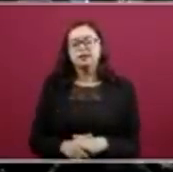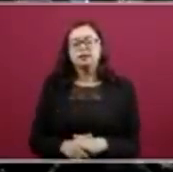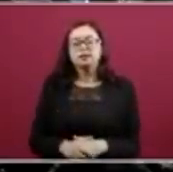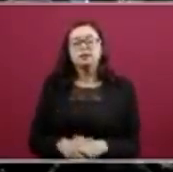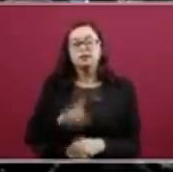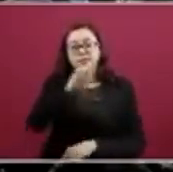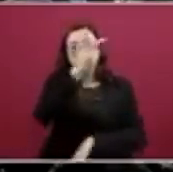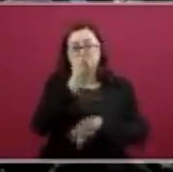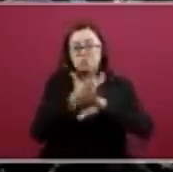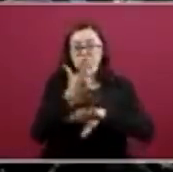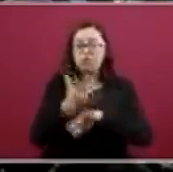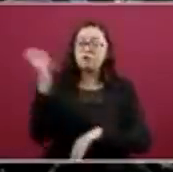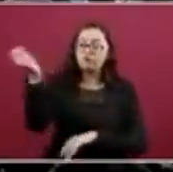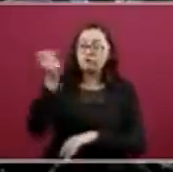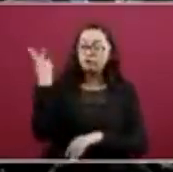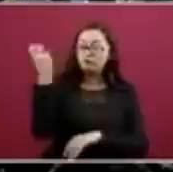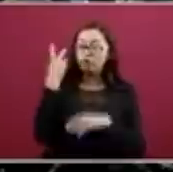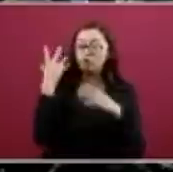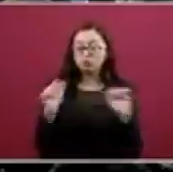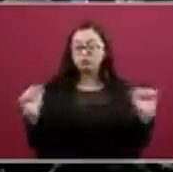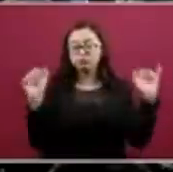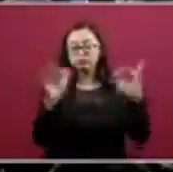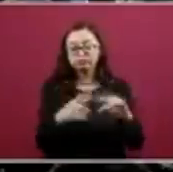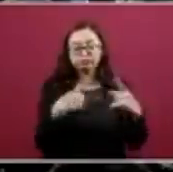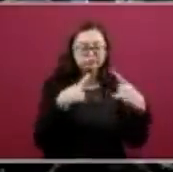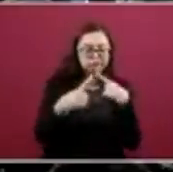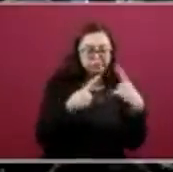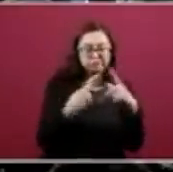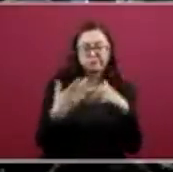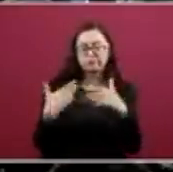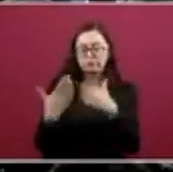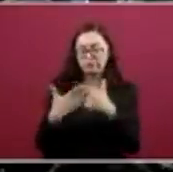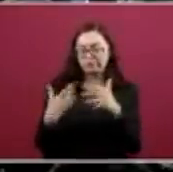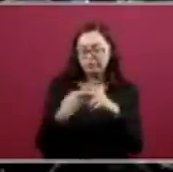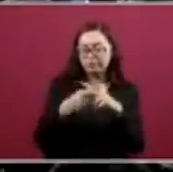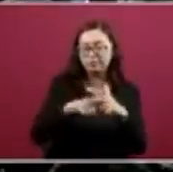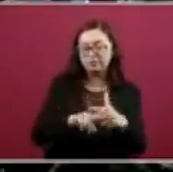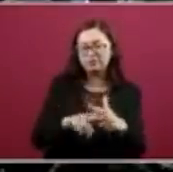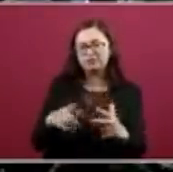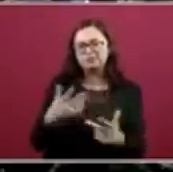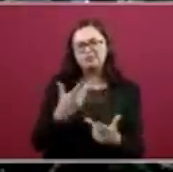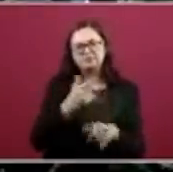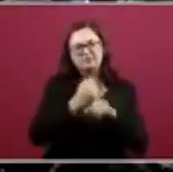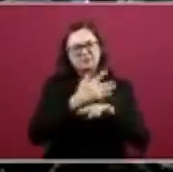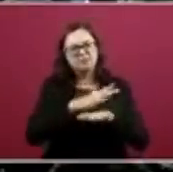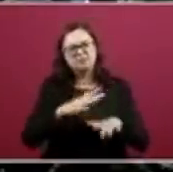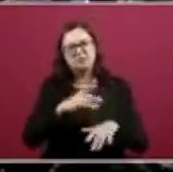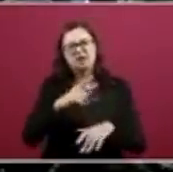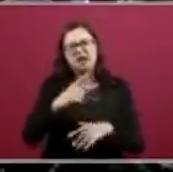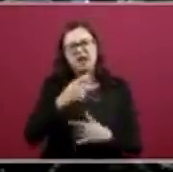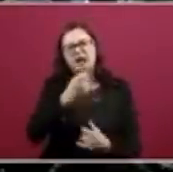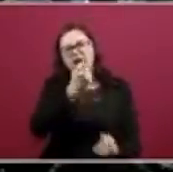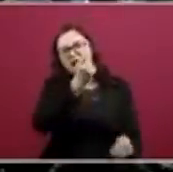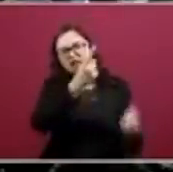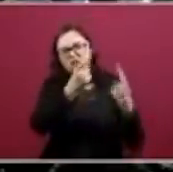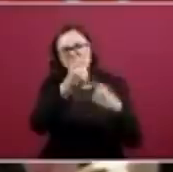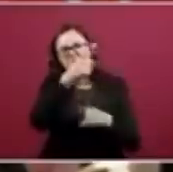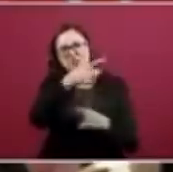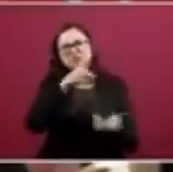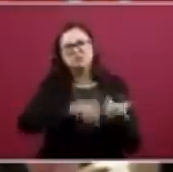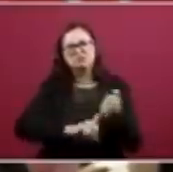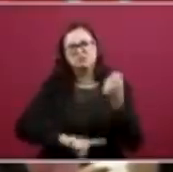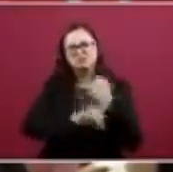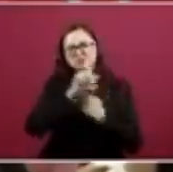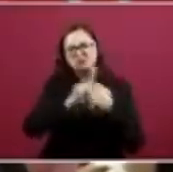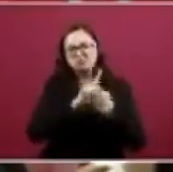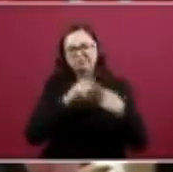Unidos. Tengo información que hay resistencia, tal vez, de algunas partes para realizar estos foros, que hay una, tal